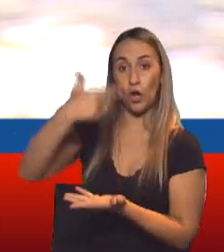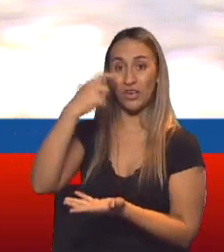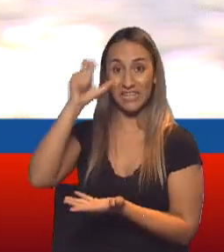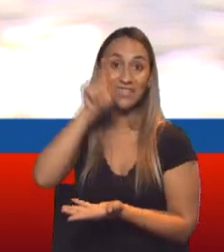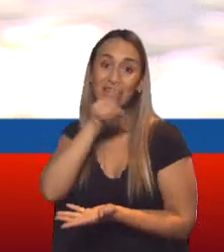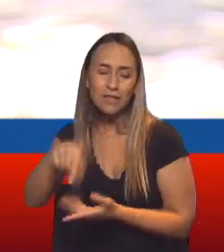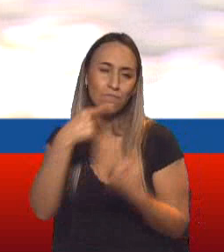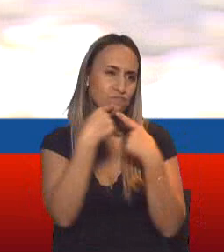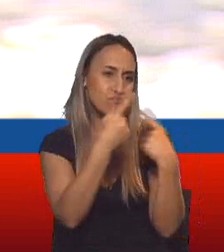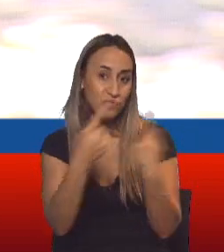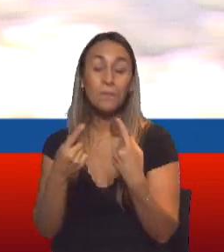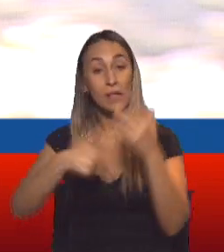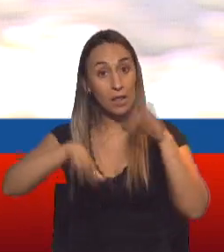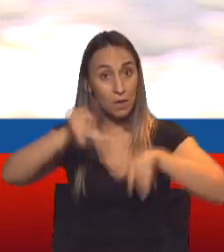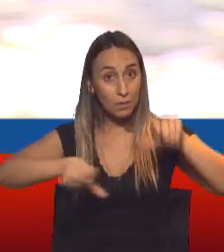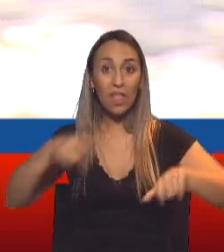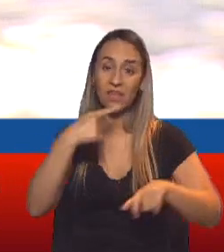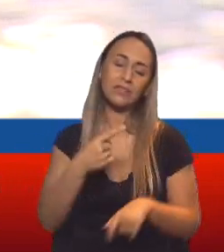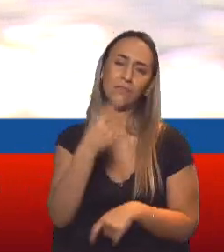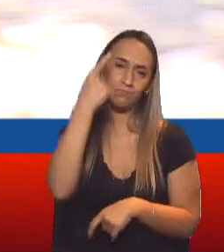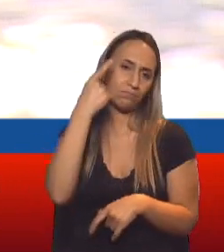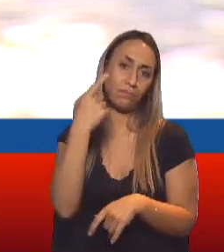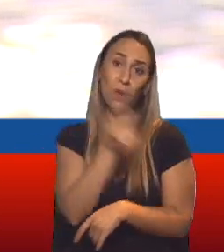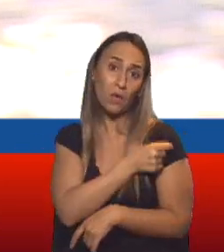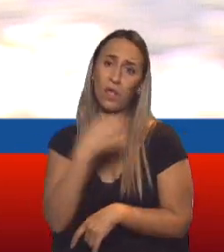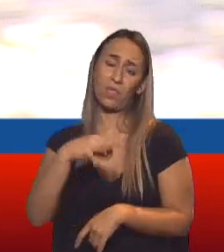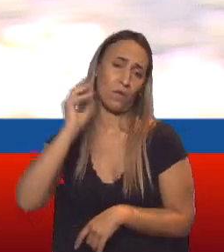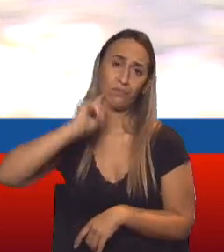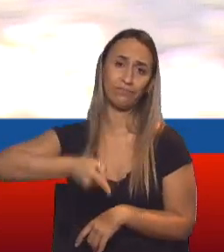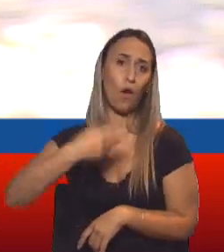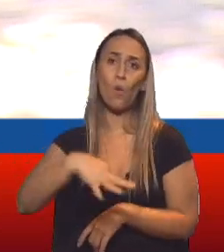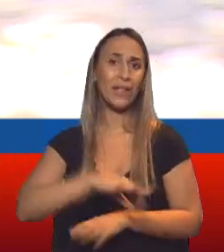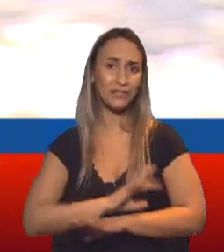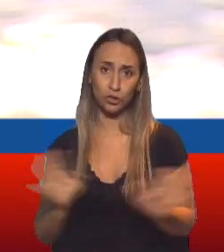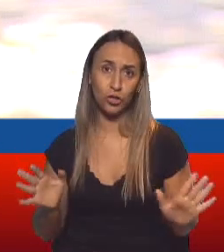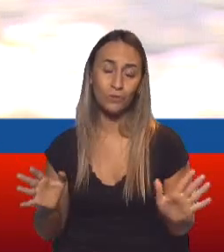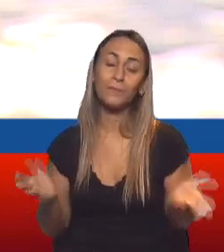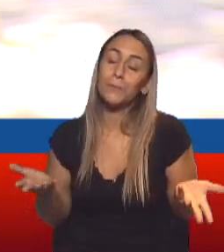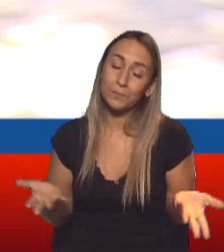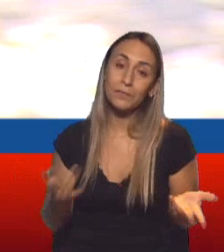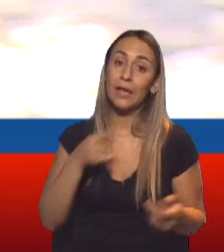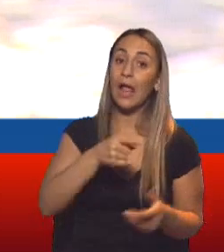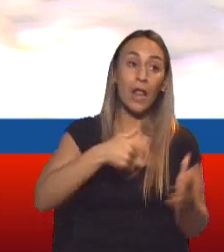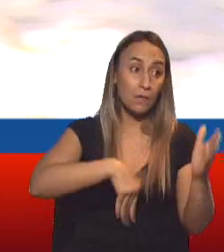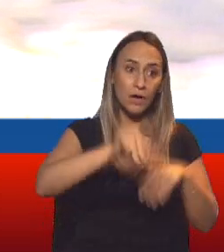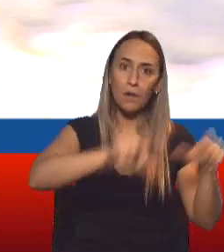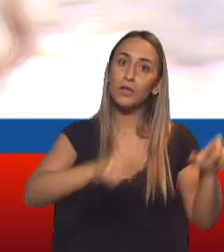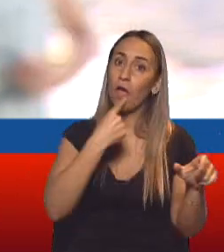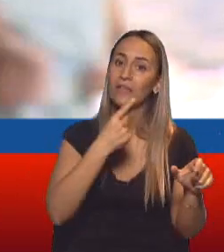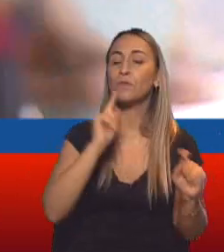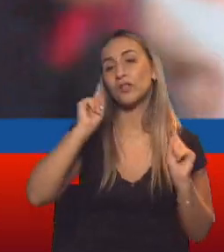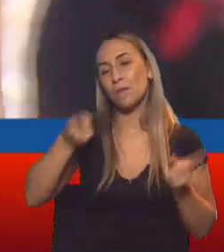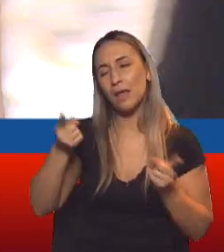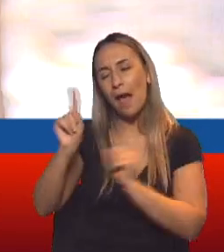manifestó como que considera que debe ser obligatoria. Y si bien estos porcentajes son mayoritarios, también